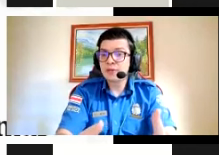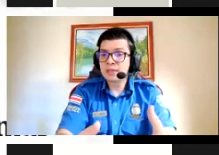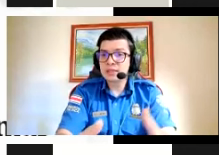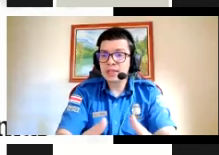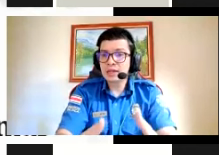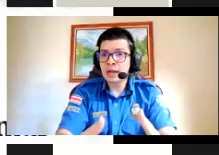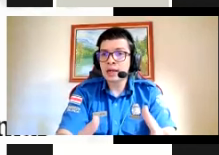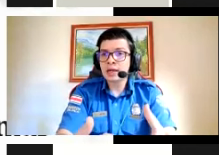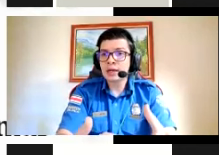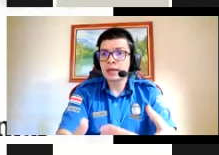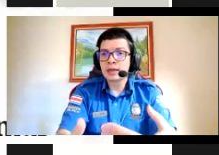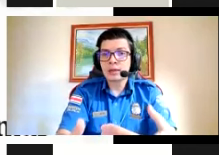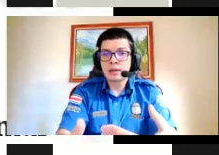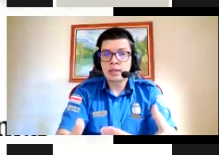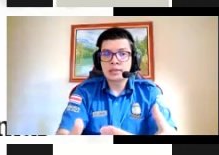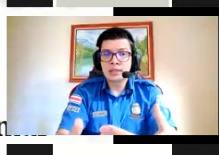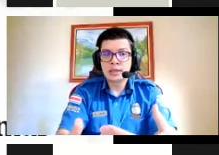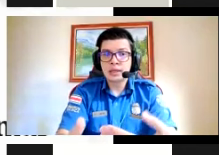familiares fallecieran